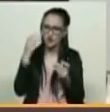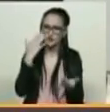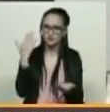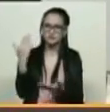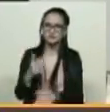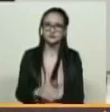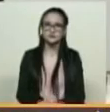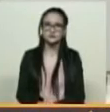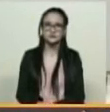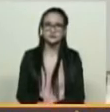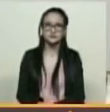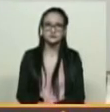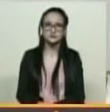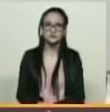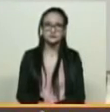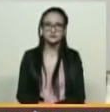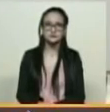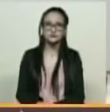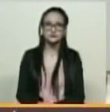Frente Amplio.